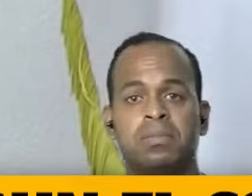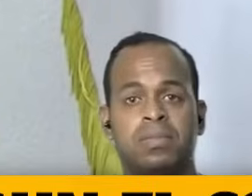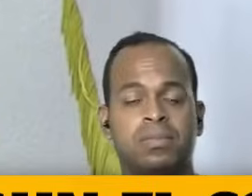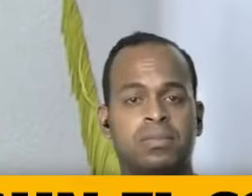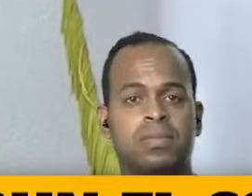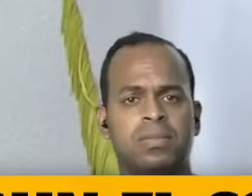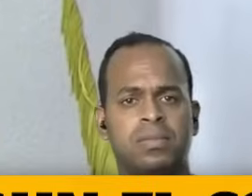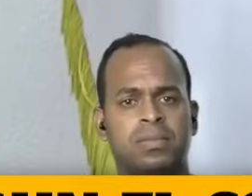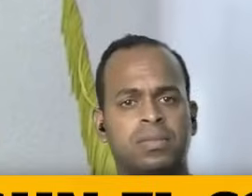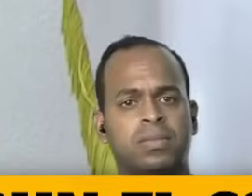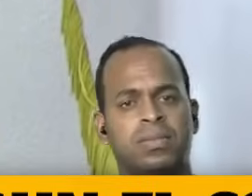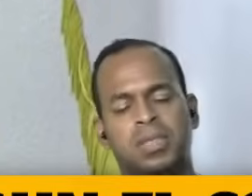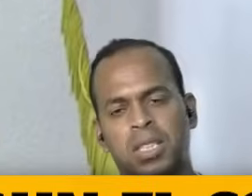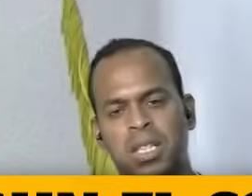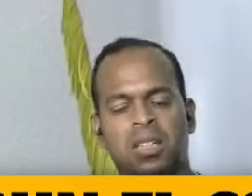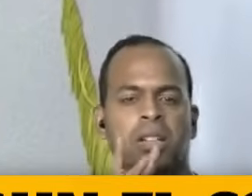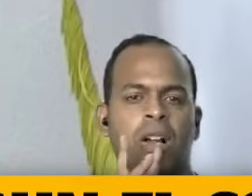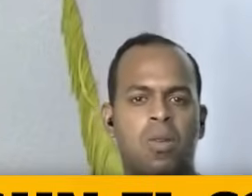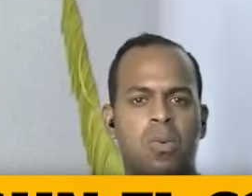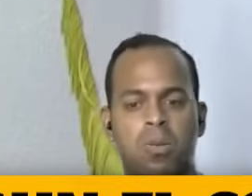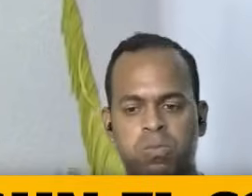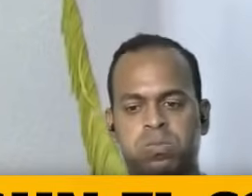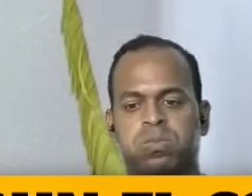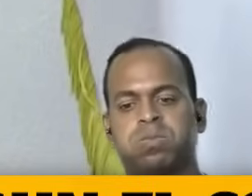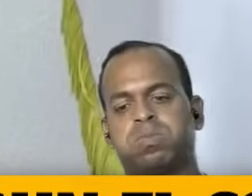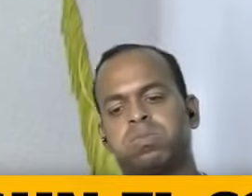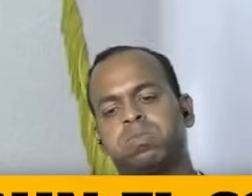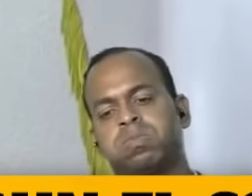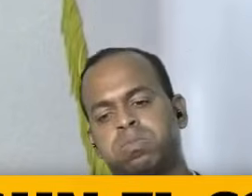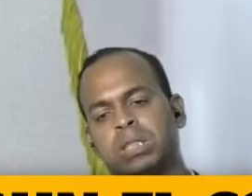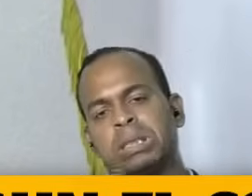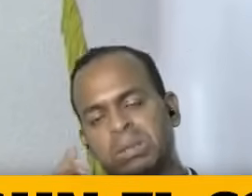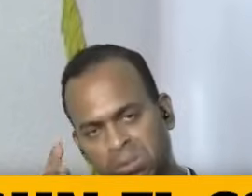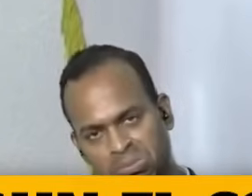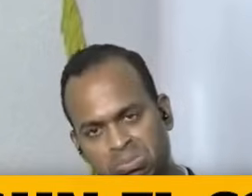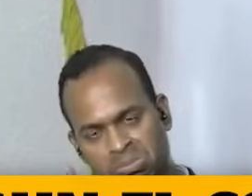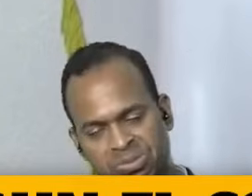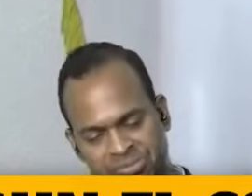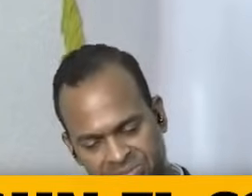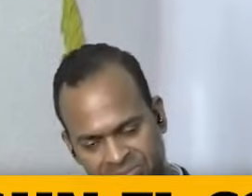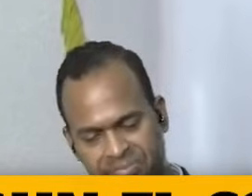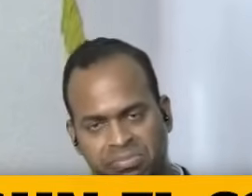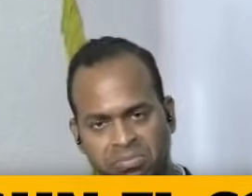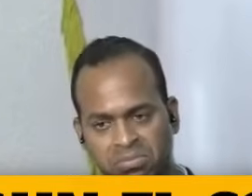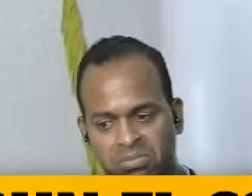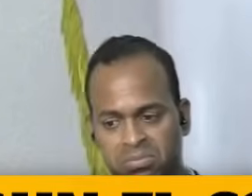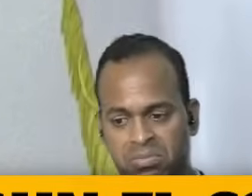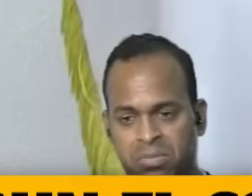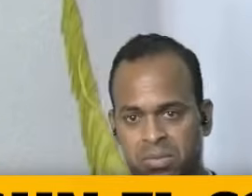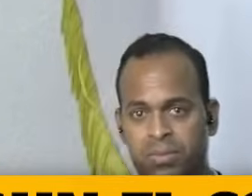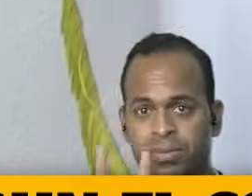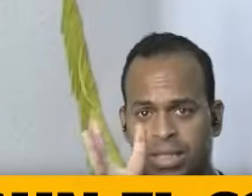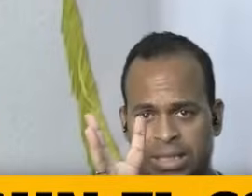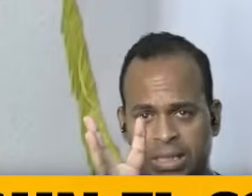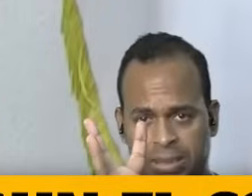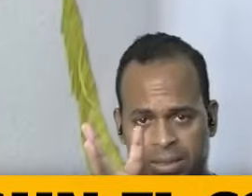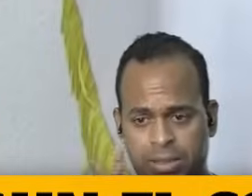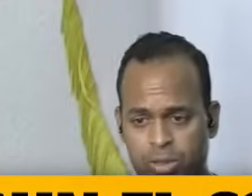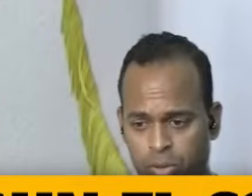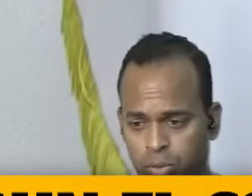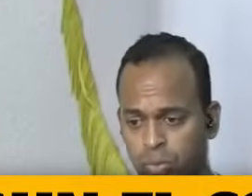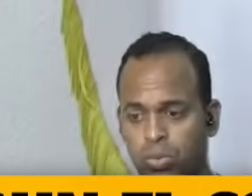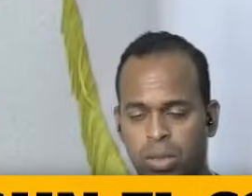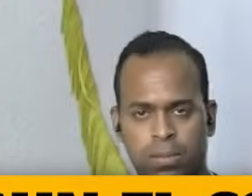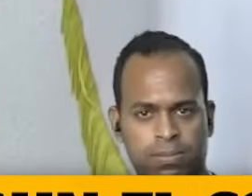aguas que cayeron. Ya también indicaba bien que tenemos unos 6 albergues activados en